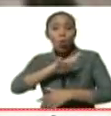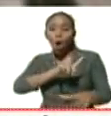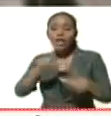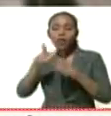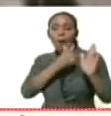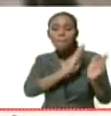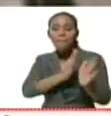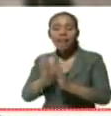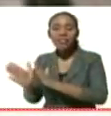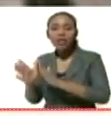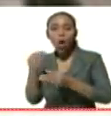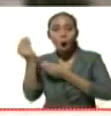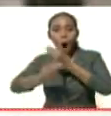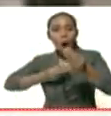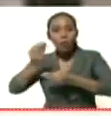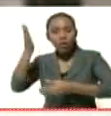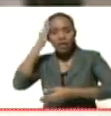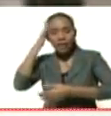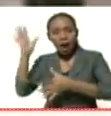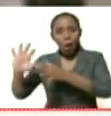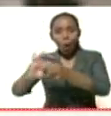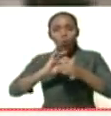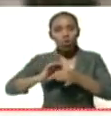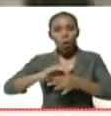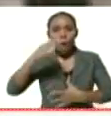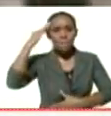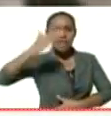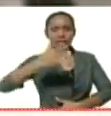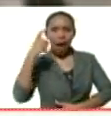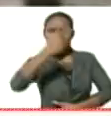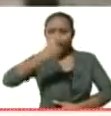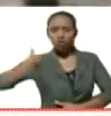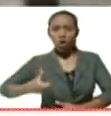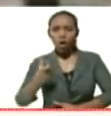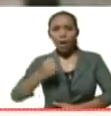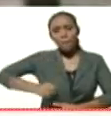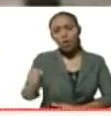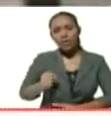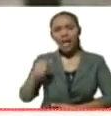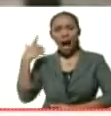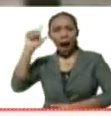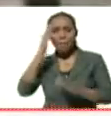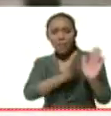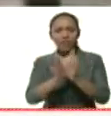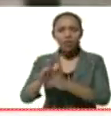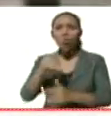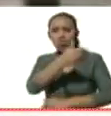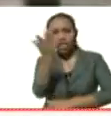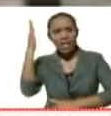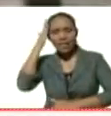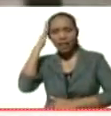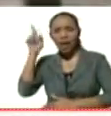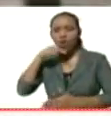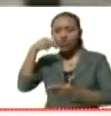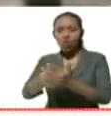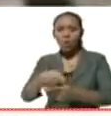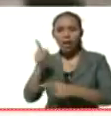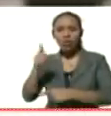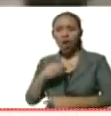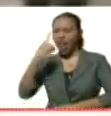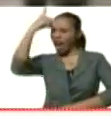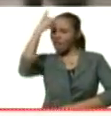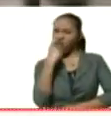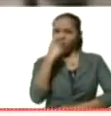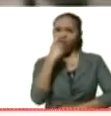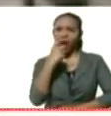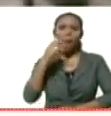planes, la unión cívico-militar-policial tiene los planes y ustedes saben que el pueblo le dio un nombre a esos planes, la